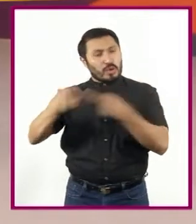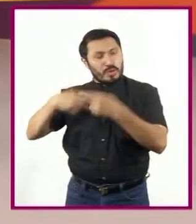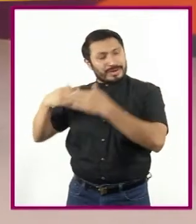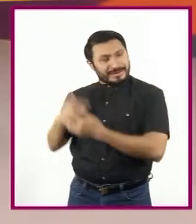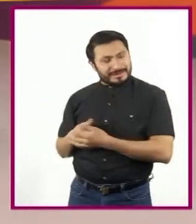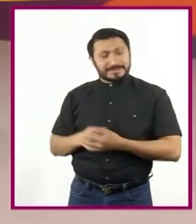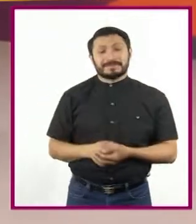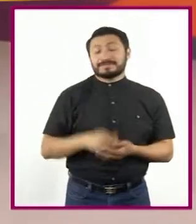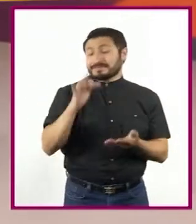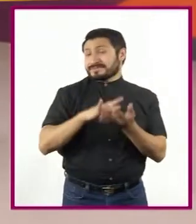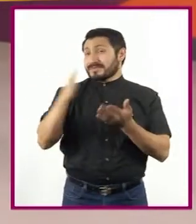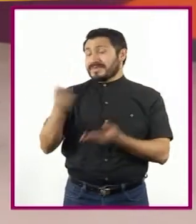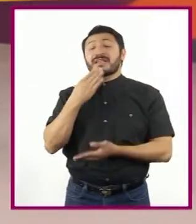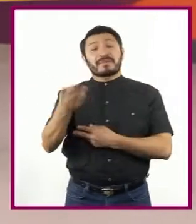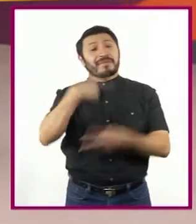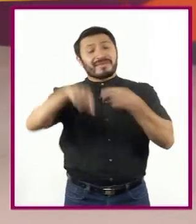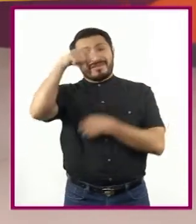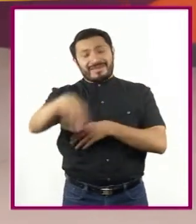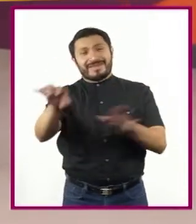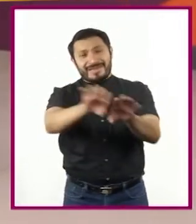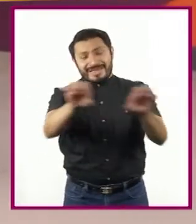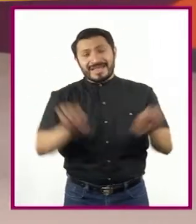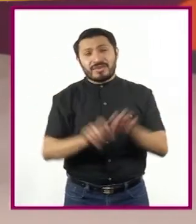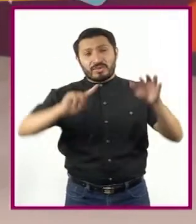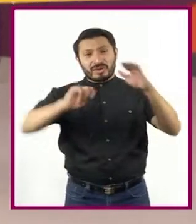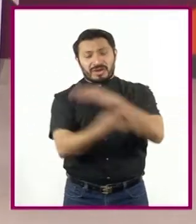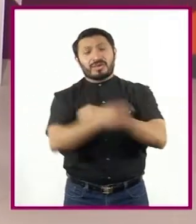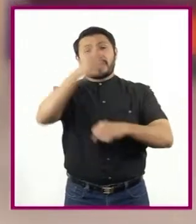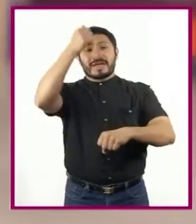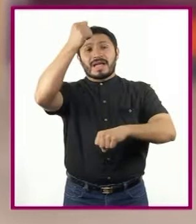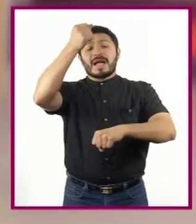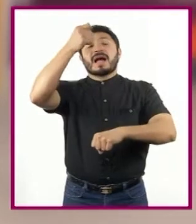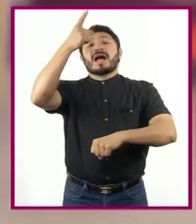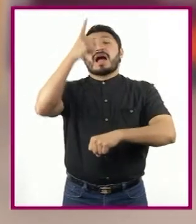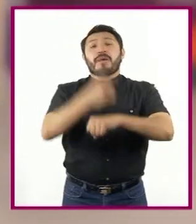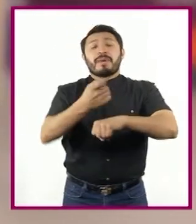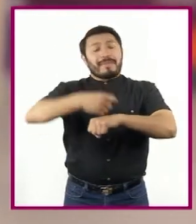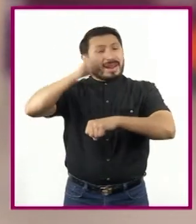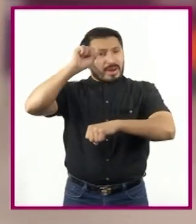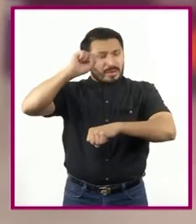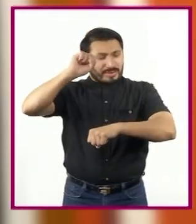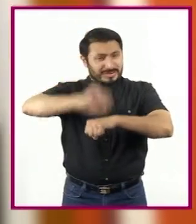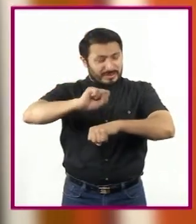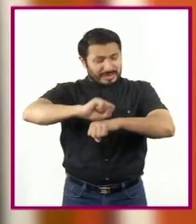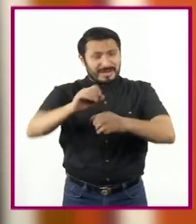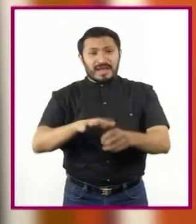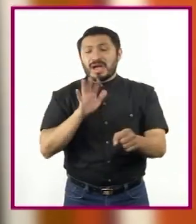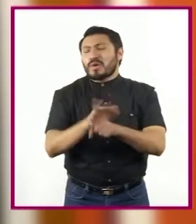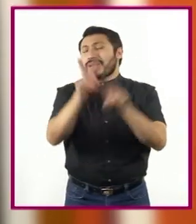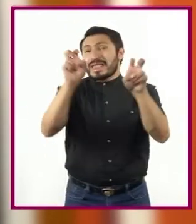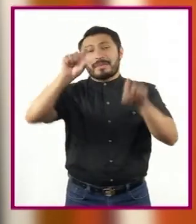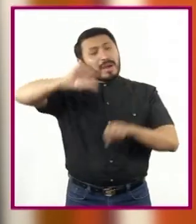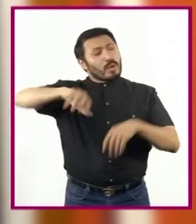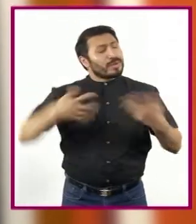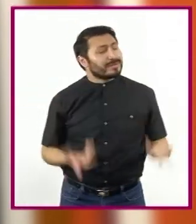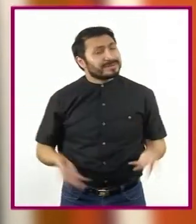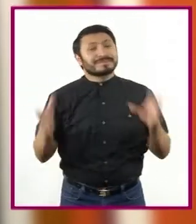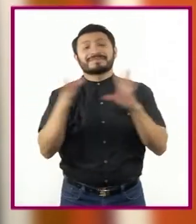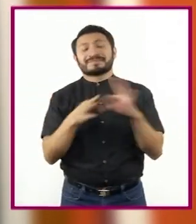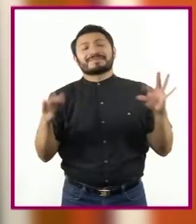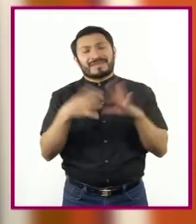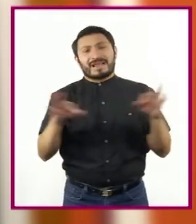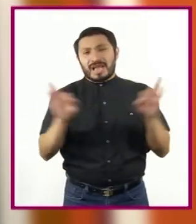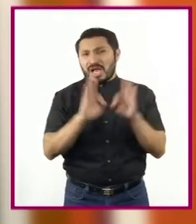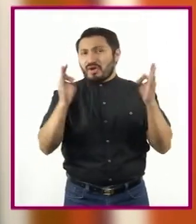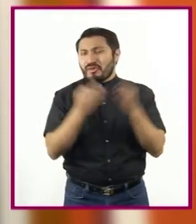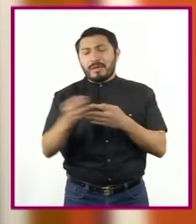Roberto. Bienvenido al equipo de tecnología de primer grado. ¿Qué veremos en esta sesión? Describiremos el proceso